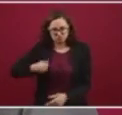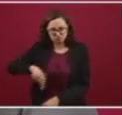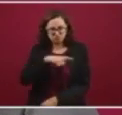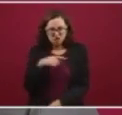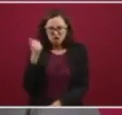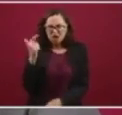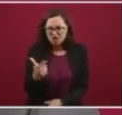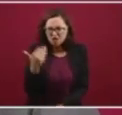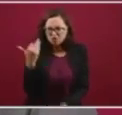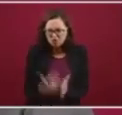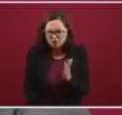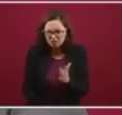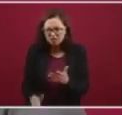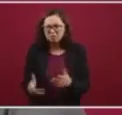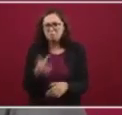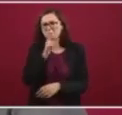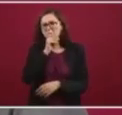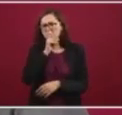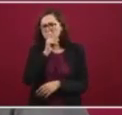al contrario,